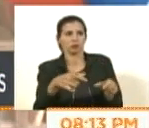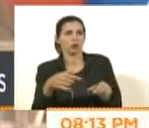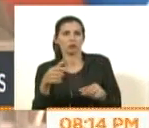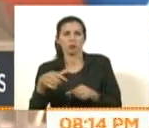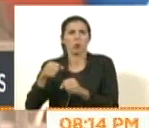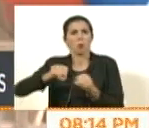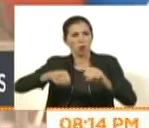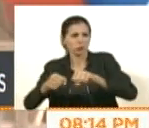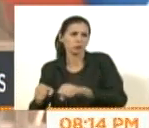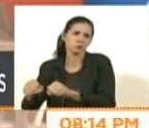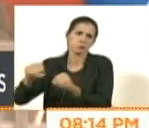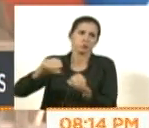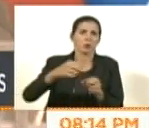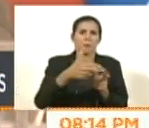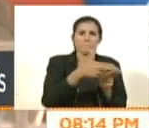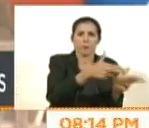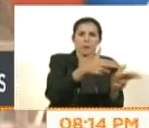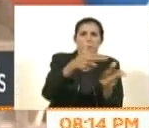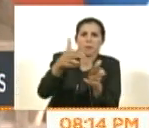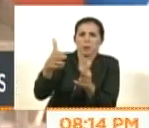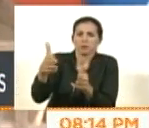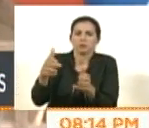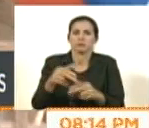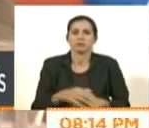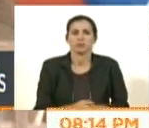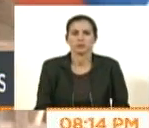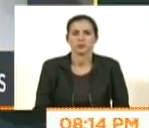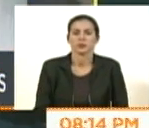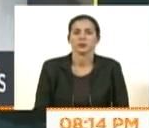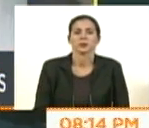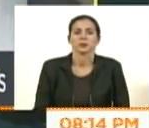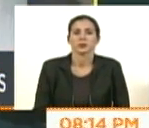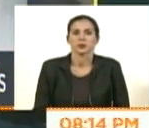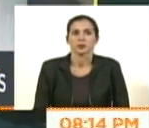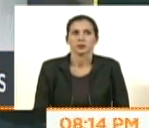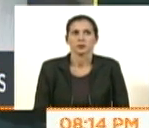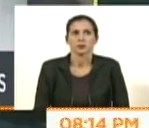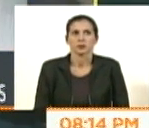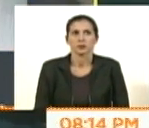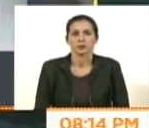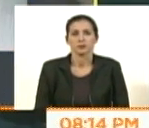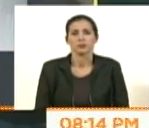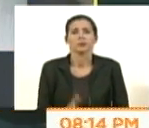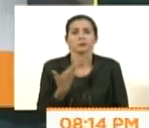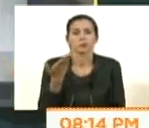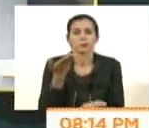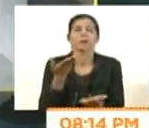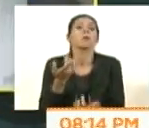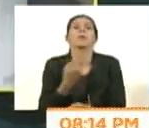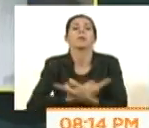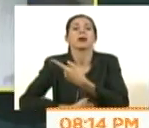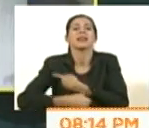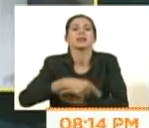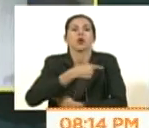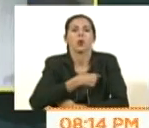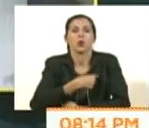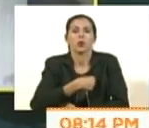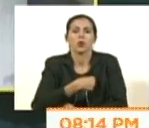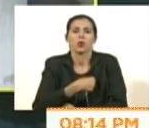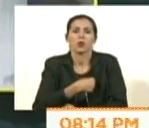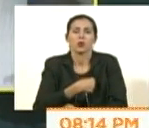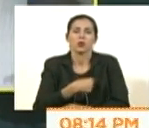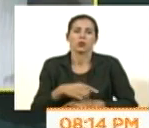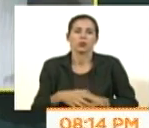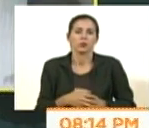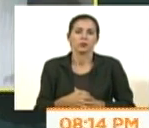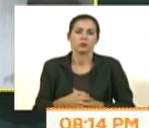se encontraba presente. Lamentablemente resultó herido en la